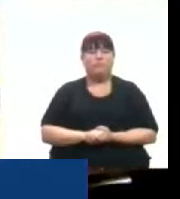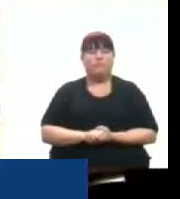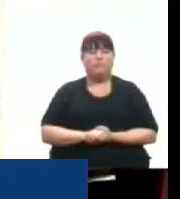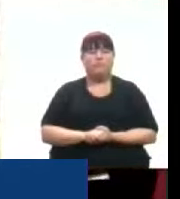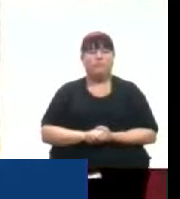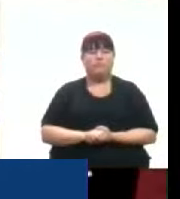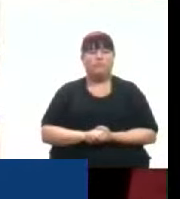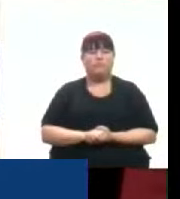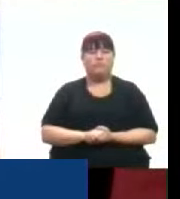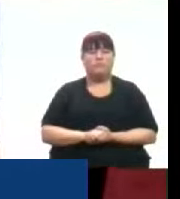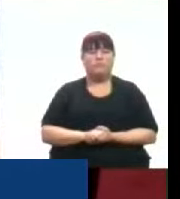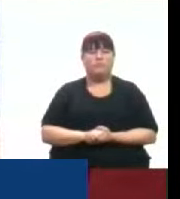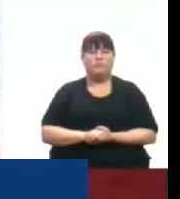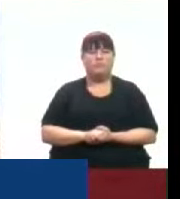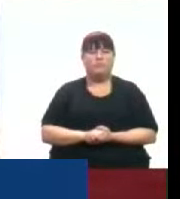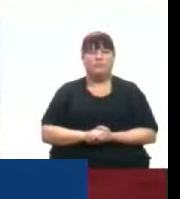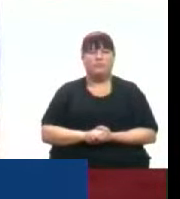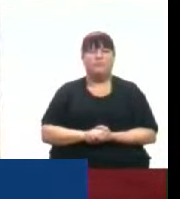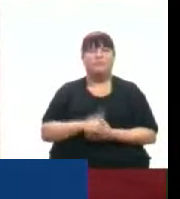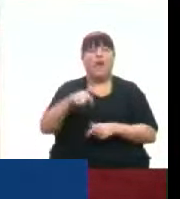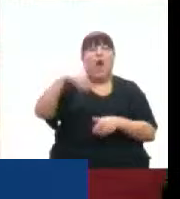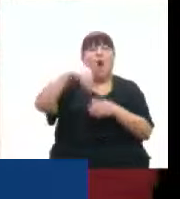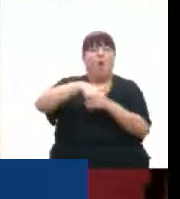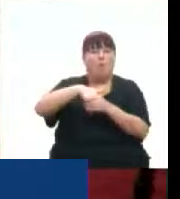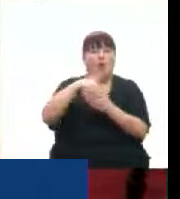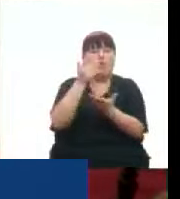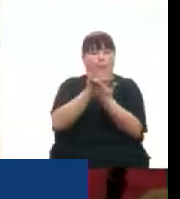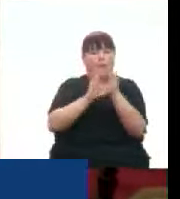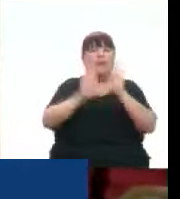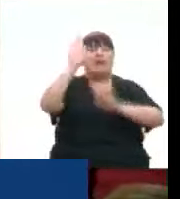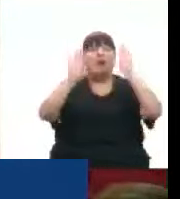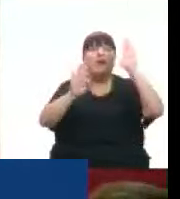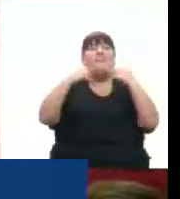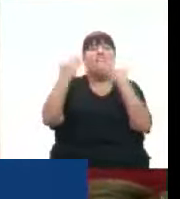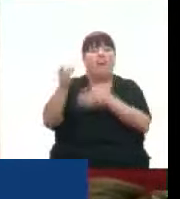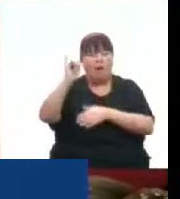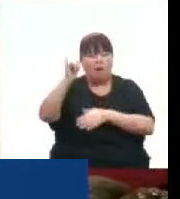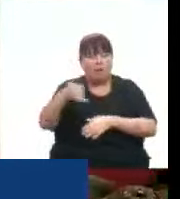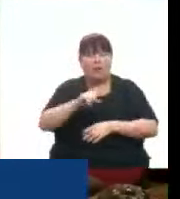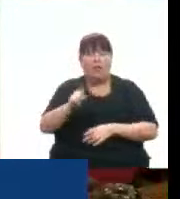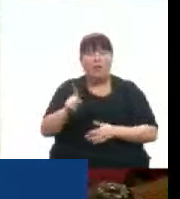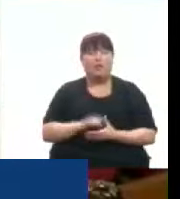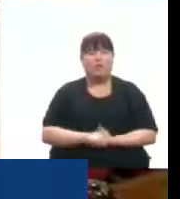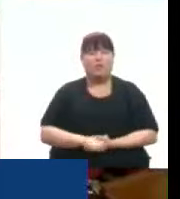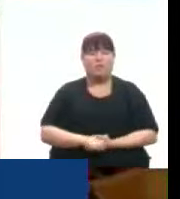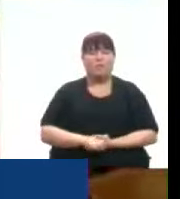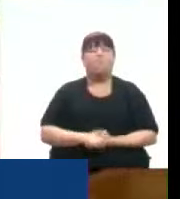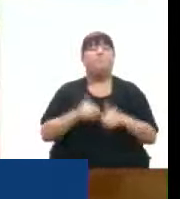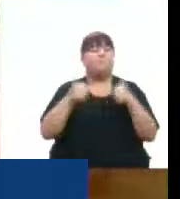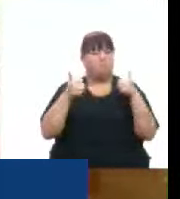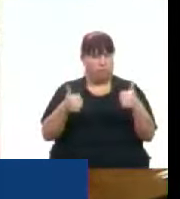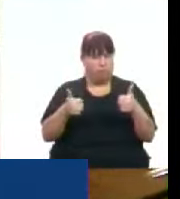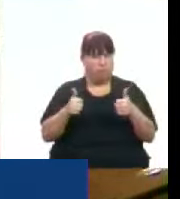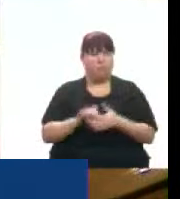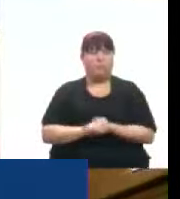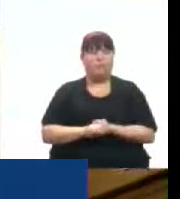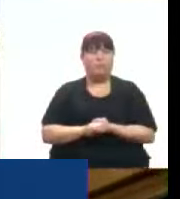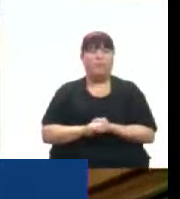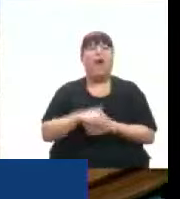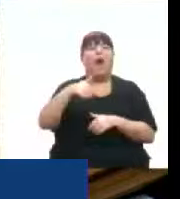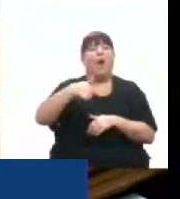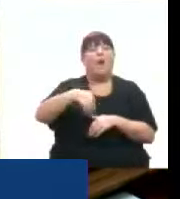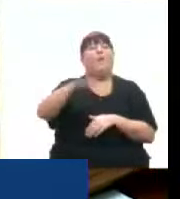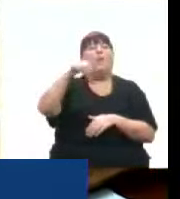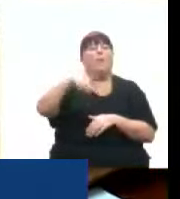Y así también eh digamos eh No acompañar las leyes que afectan a la gente y que en este